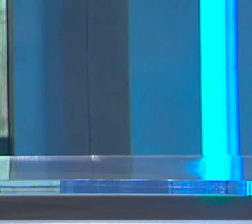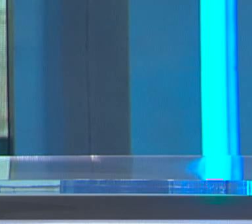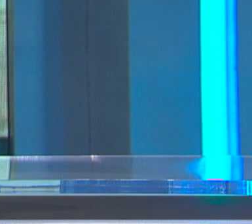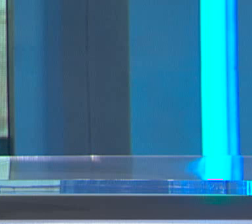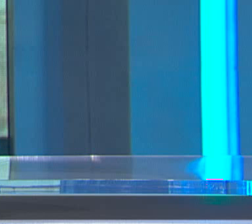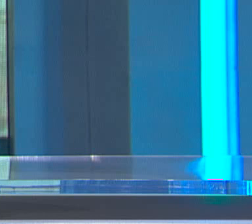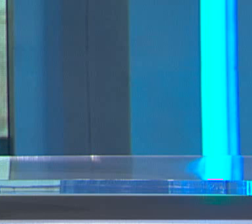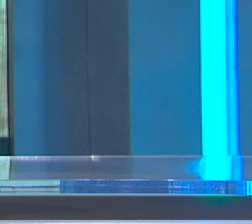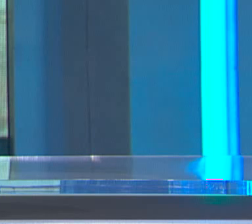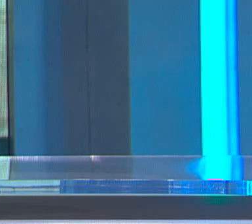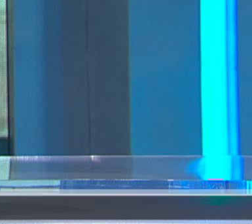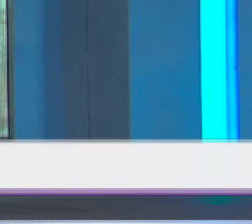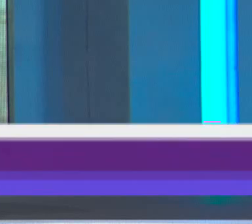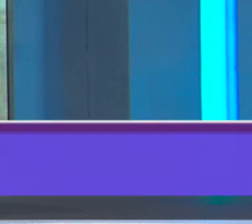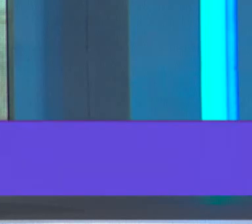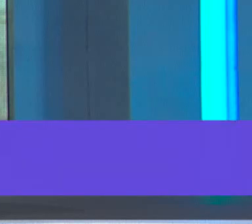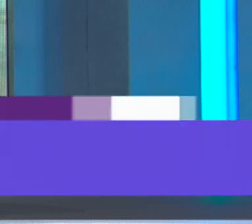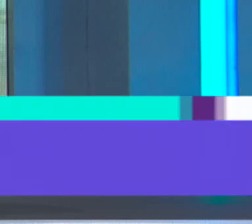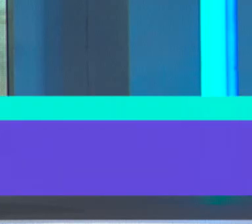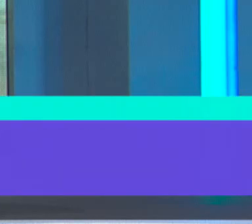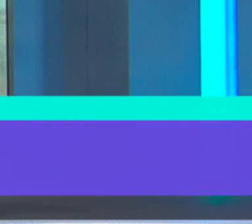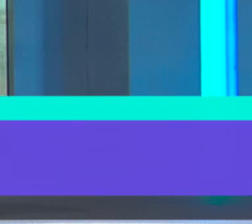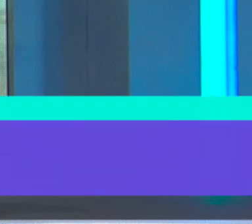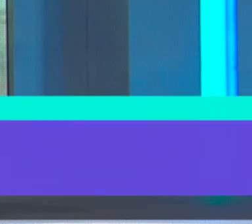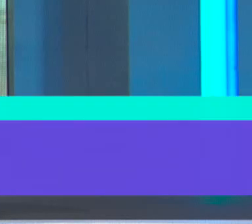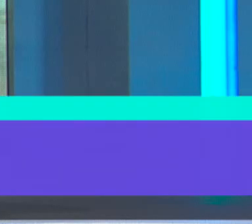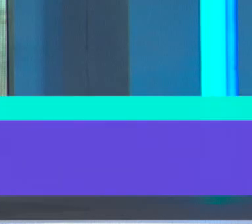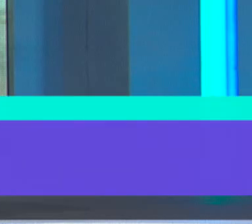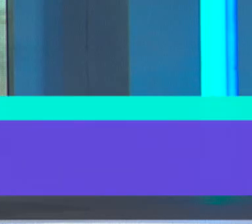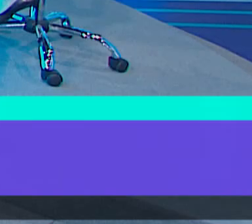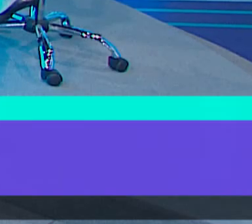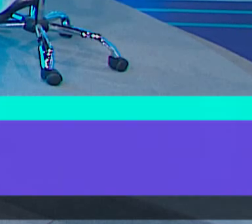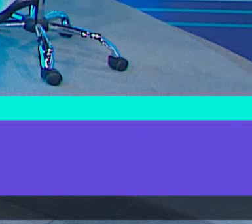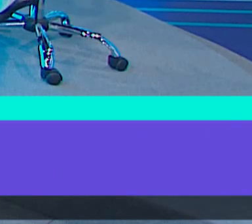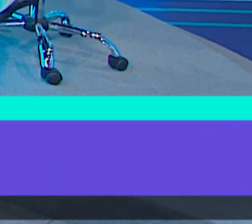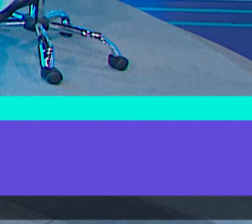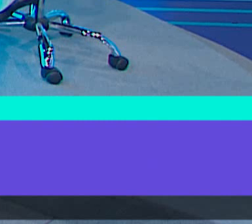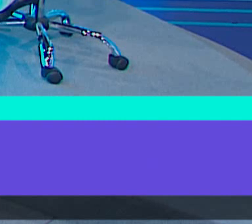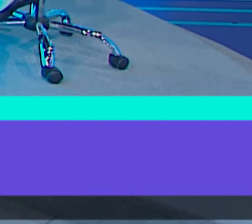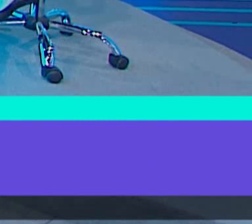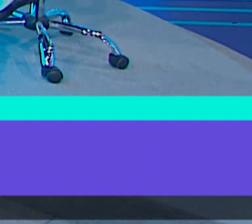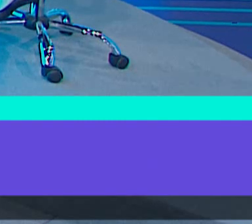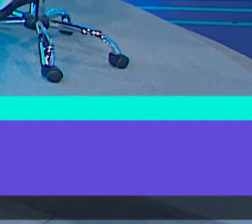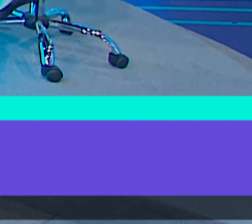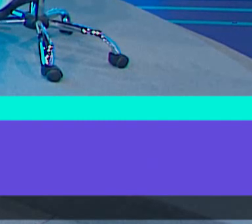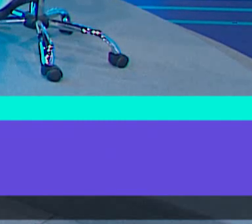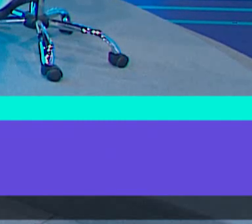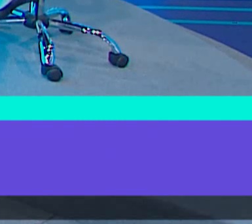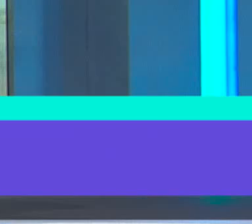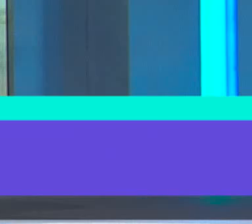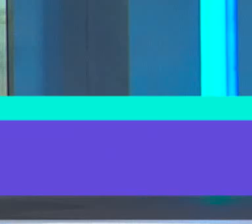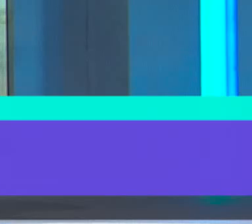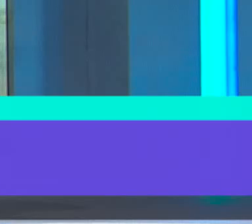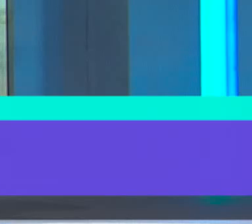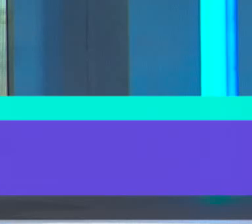del tramo que vamos a estar analizando en un ratito nada más con Flor Barragán relacionado con el Fondo Monetario? ¿Estaba previsto que la oposición se levantara? ¿Quiénes se quedaron?